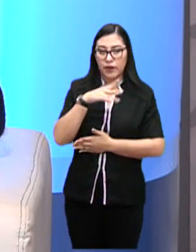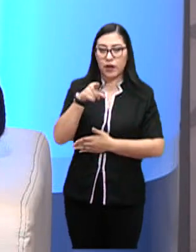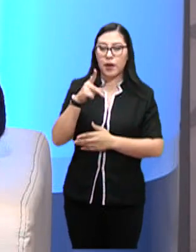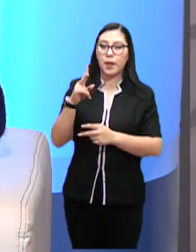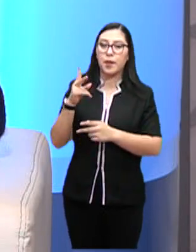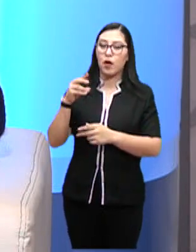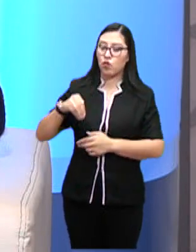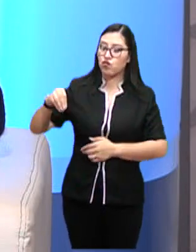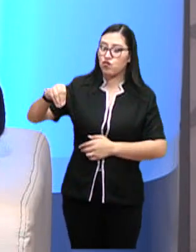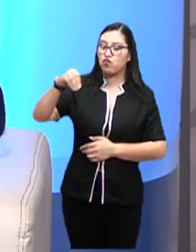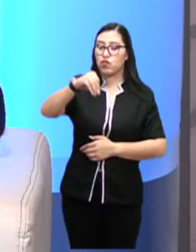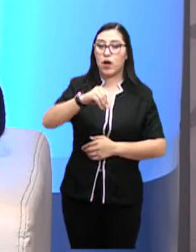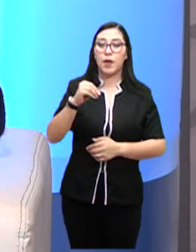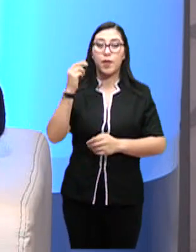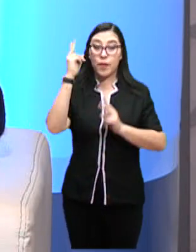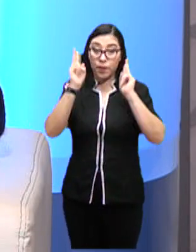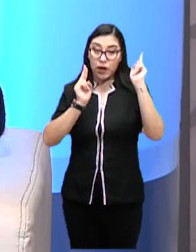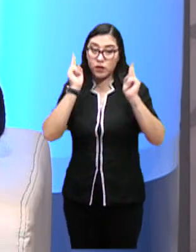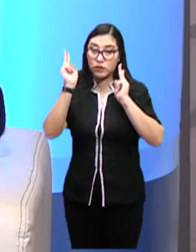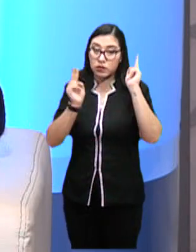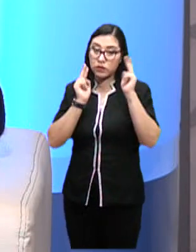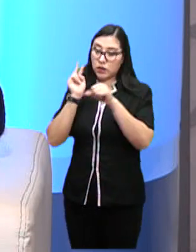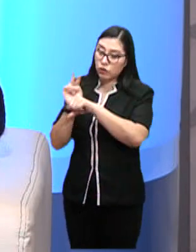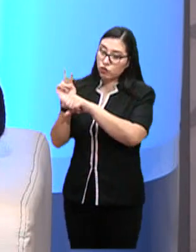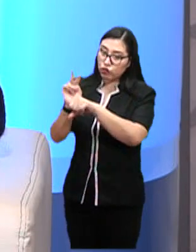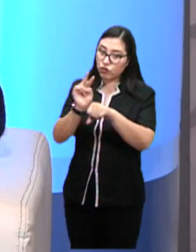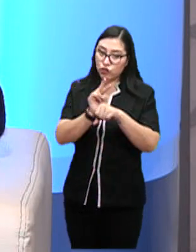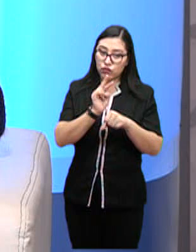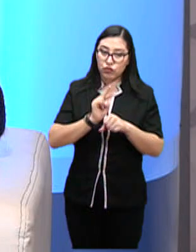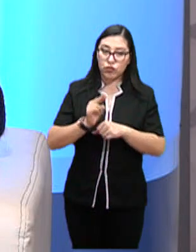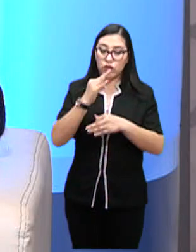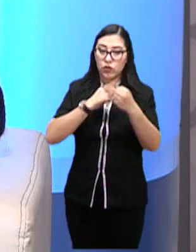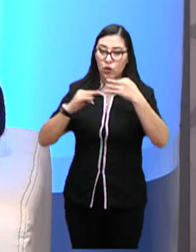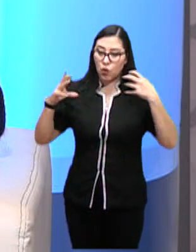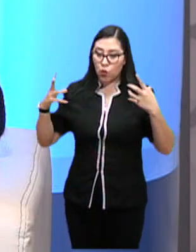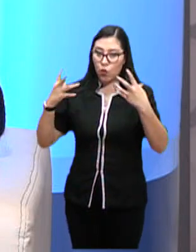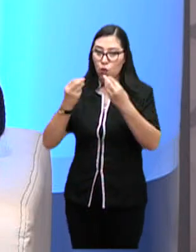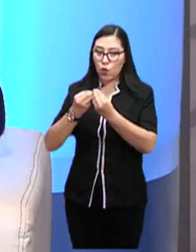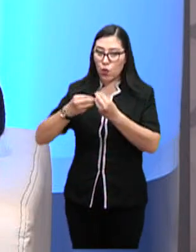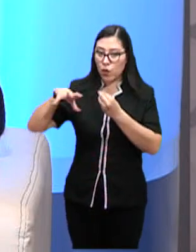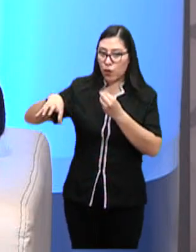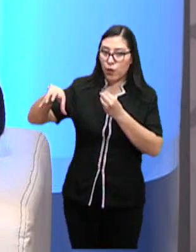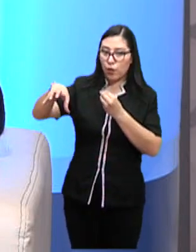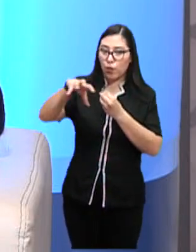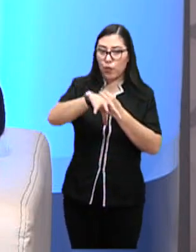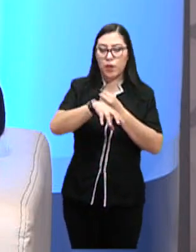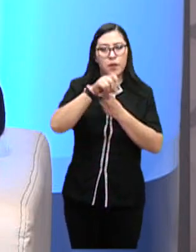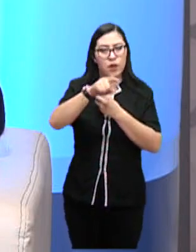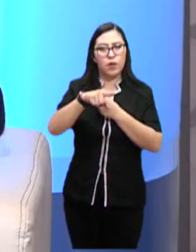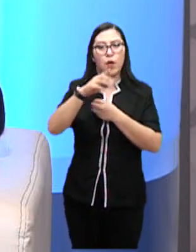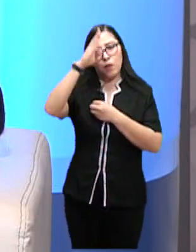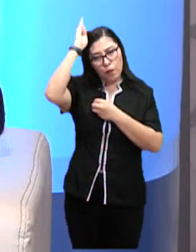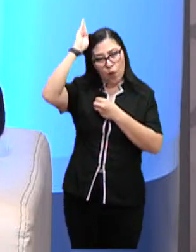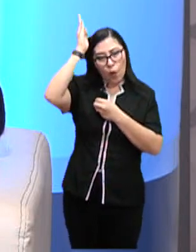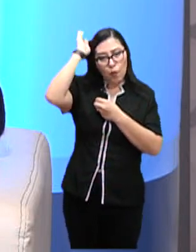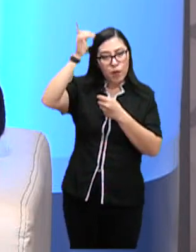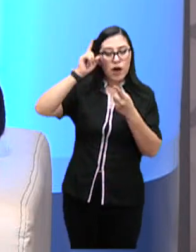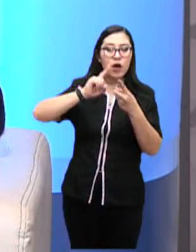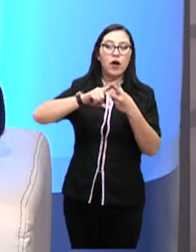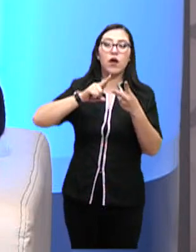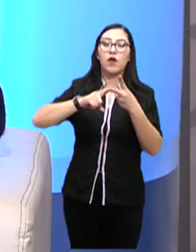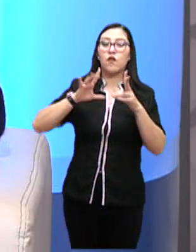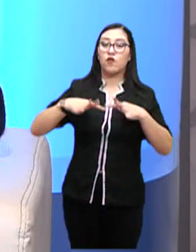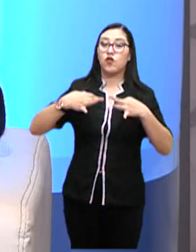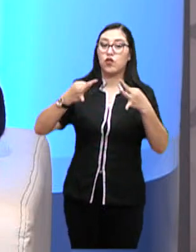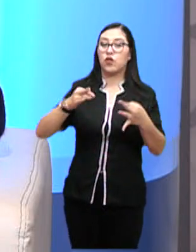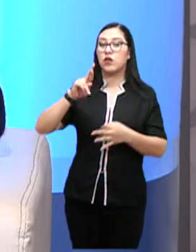visitas de manera colegiada, de manera conjunta con todas las dependencias, que entre ellas está Bomberos, entre ellas está RINUCU, estamos